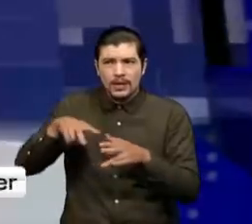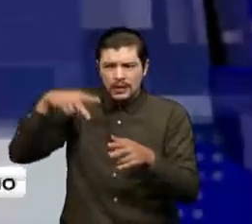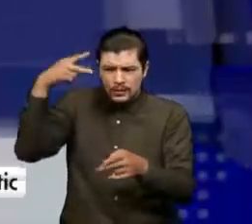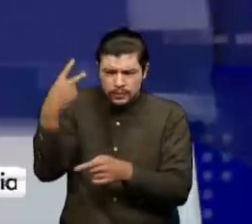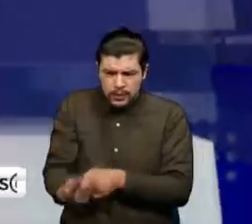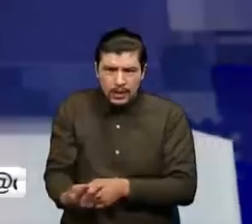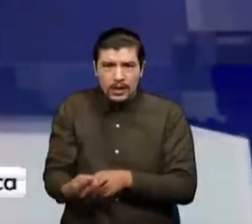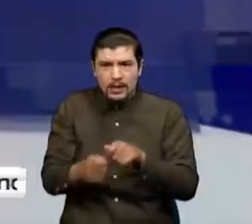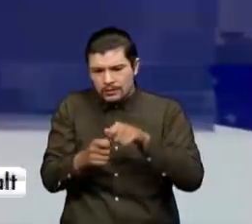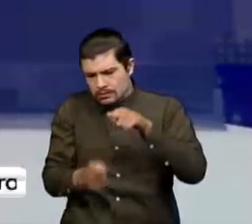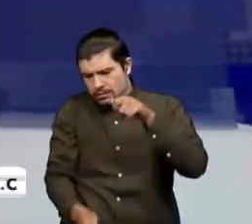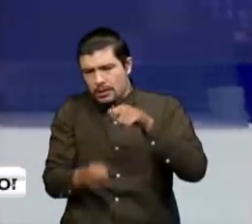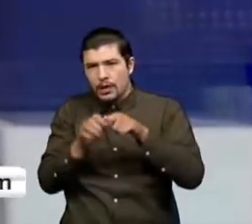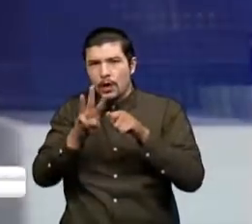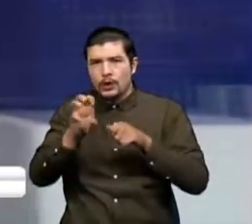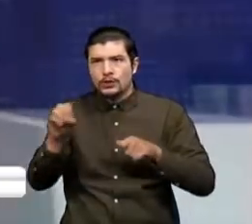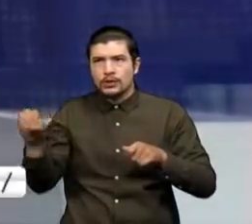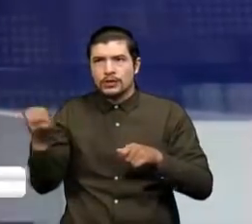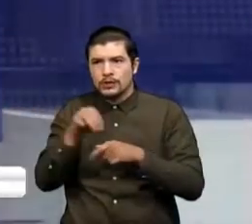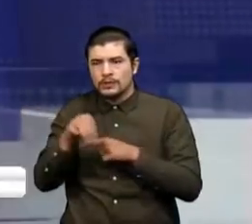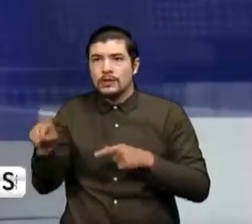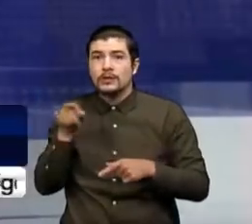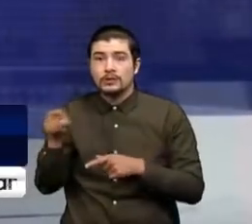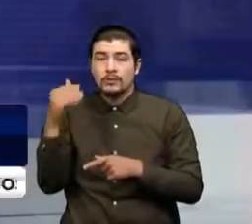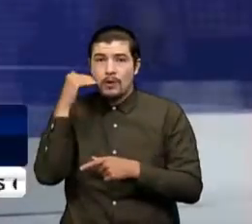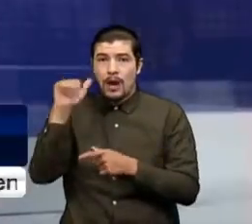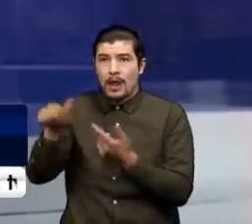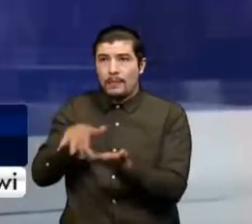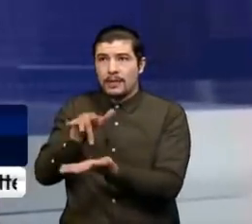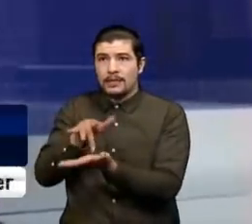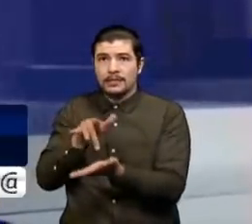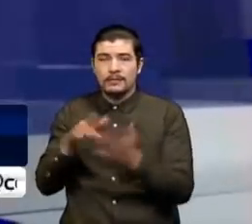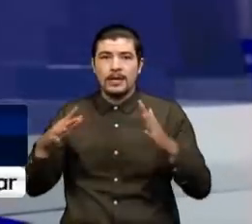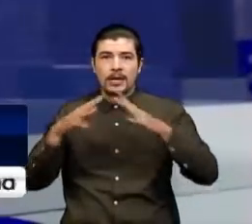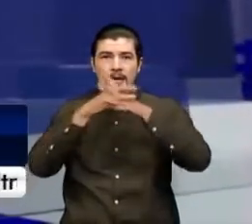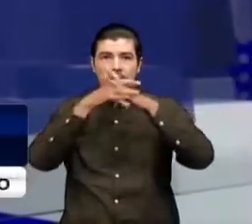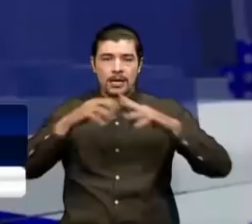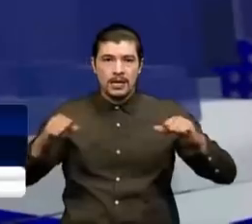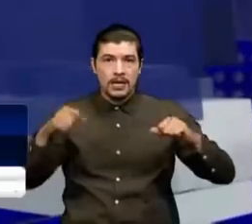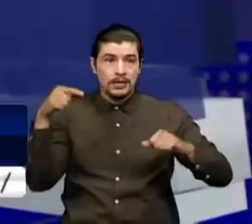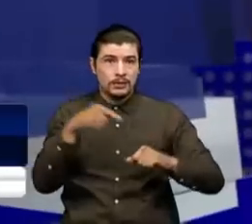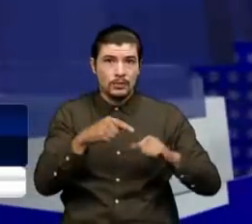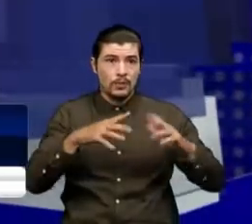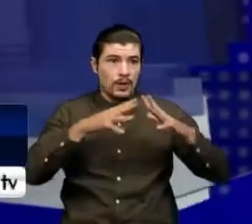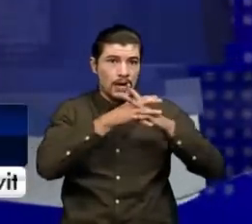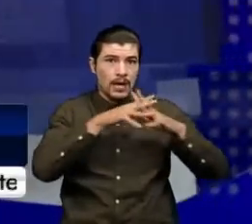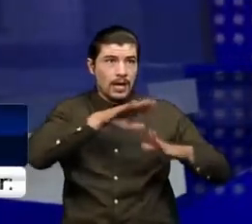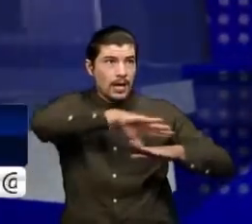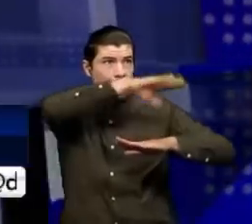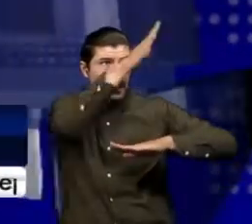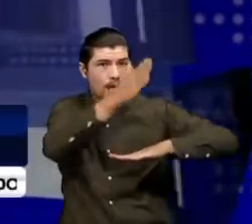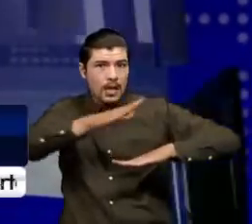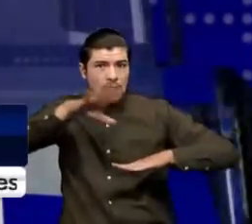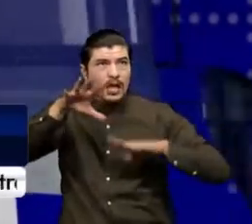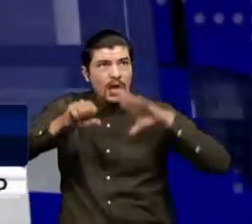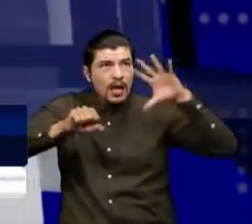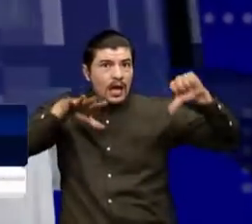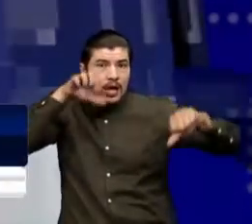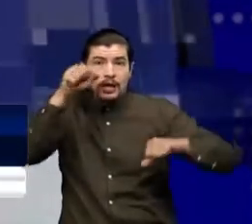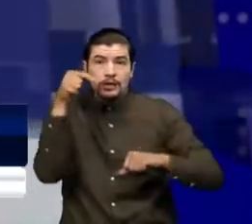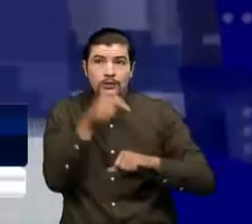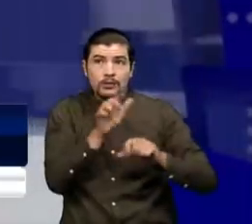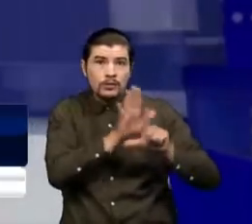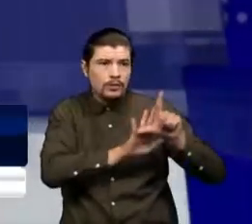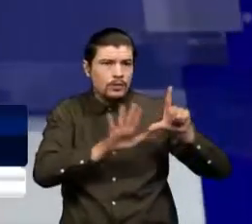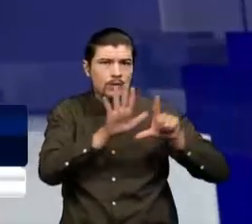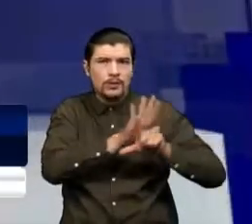metros de profundidad mientras competía en un evento deportivo llamado chicamocha canyon race según el vídeo la deportista se habría extraviado